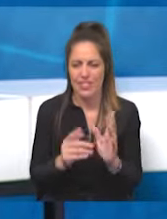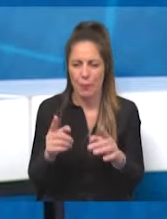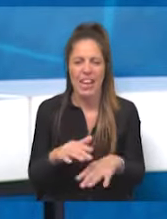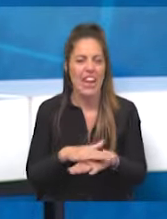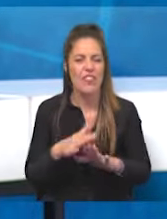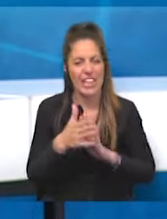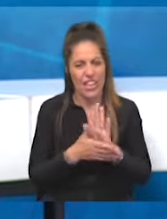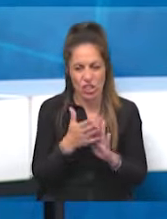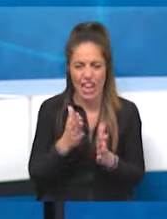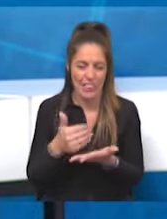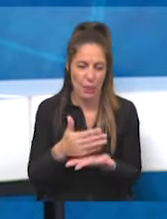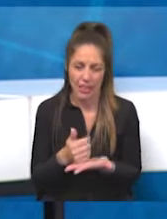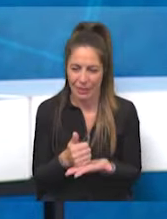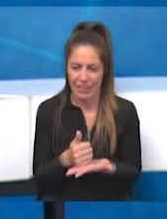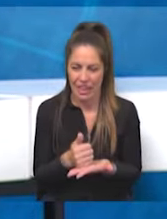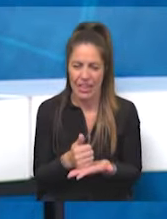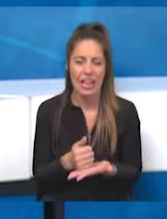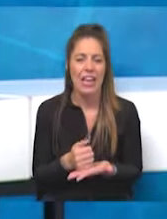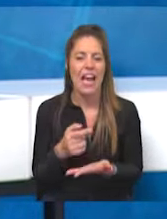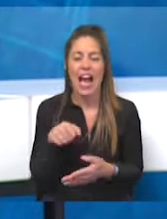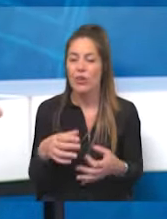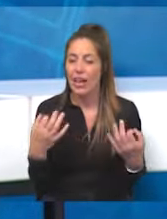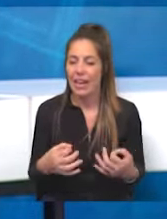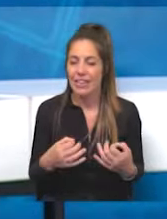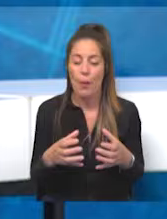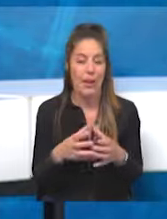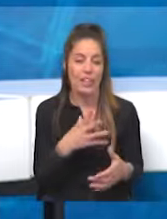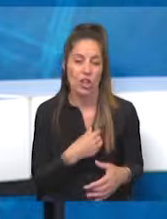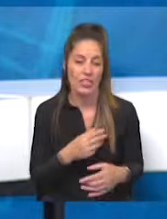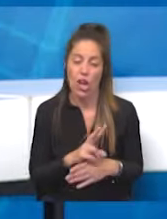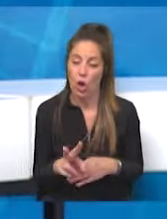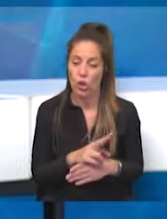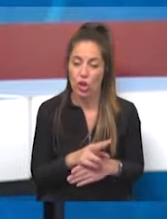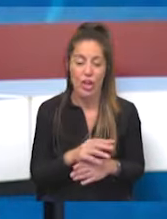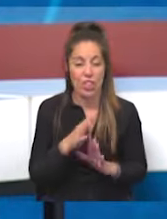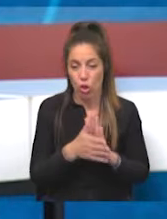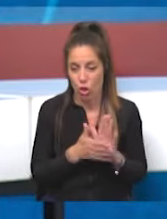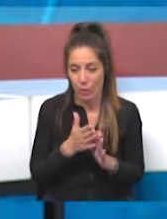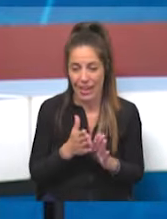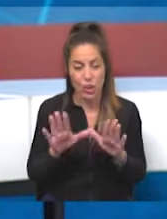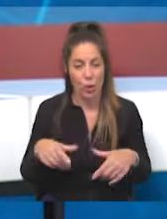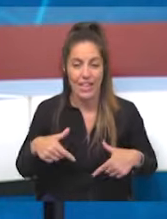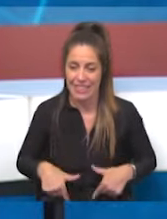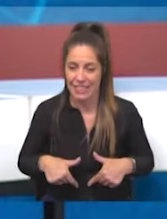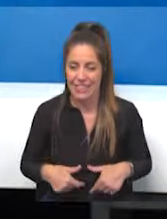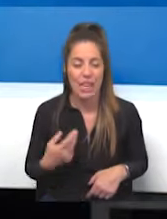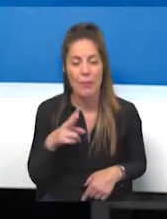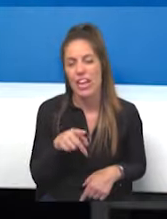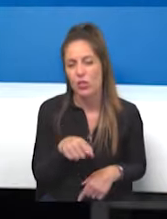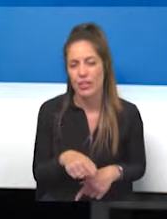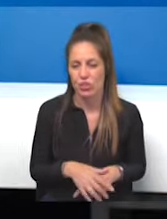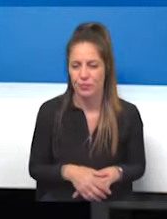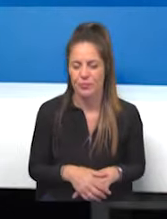nivel nacional departamental no y allí hay una realidad el Partido Nacional domina prácticamente en todo el país en todas las intendencias Qué mirada tenés sobre